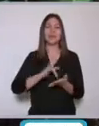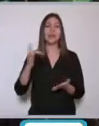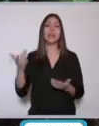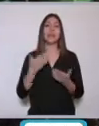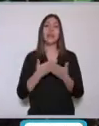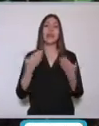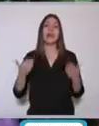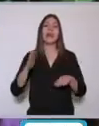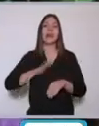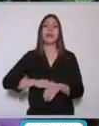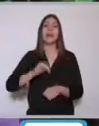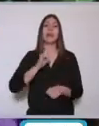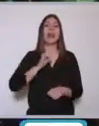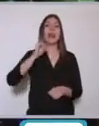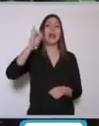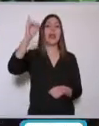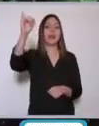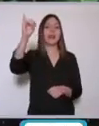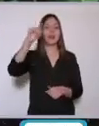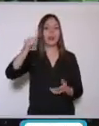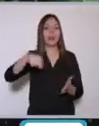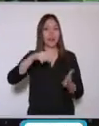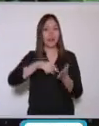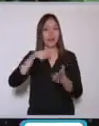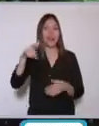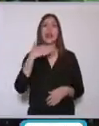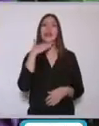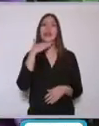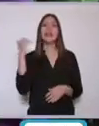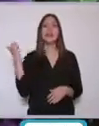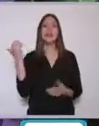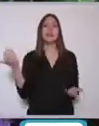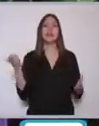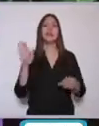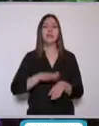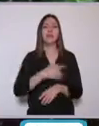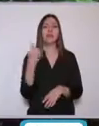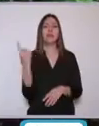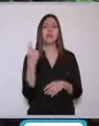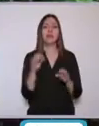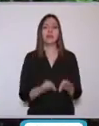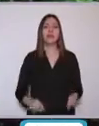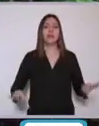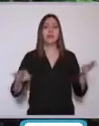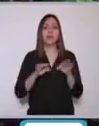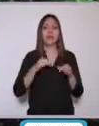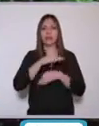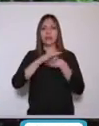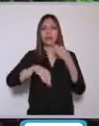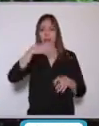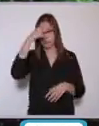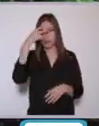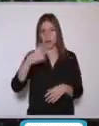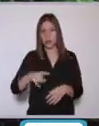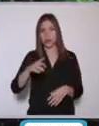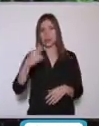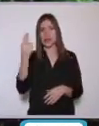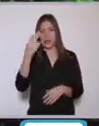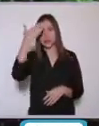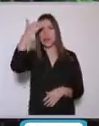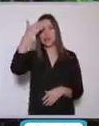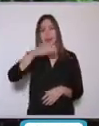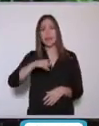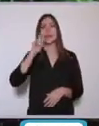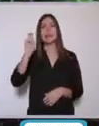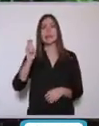lejos. Muy lejos. Vamos a visitar ahora Alemania y yo quiero que nos digas por qué es importante para los mexicanos estar enterados